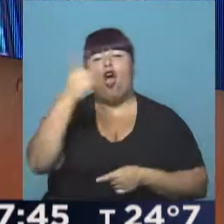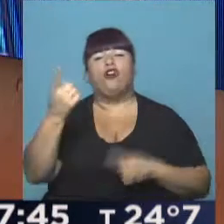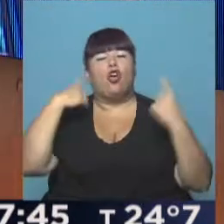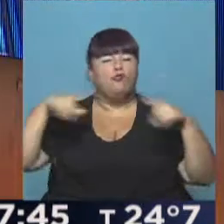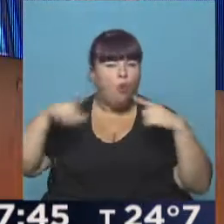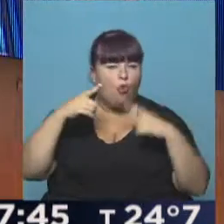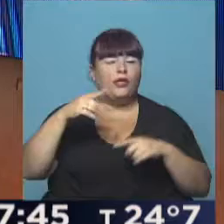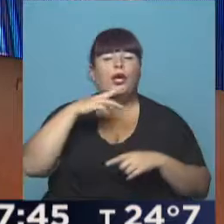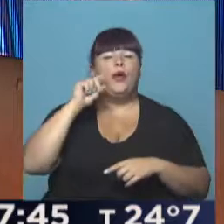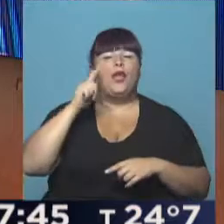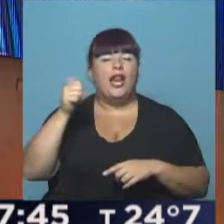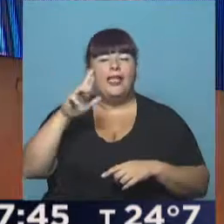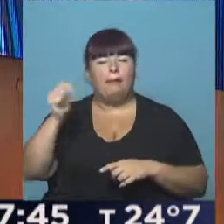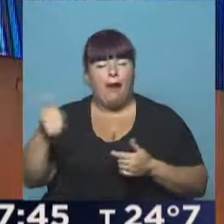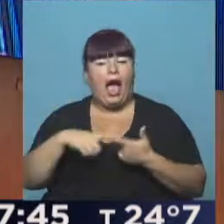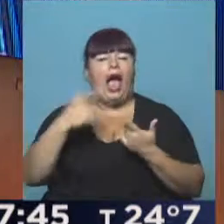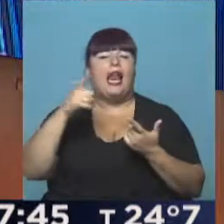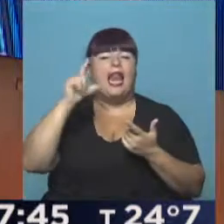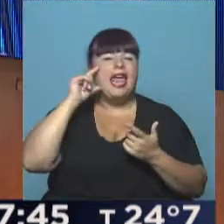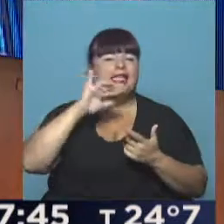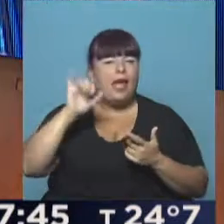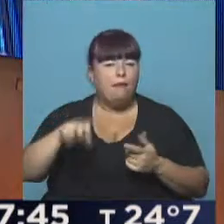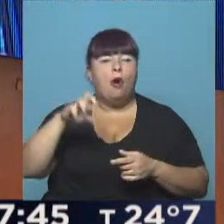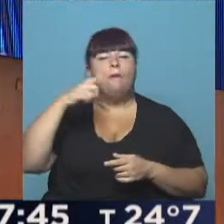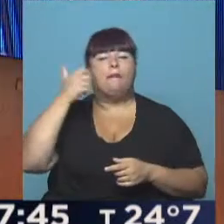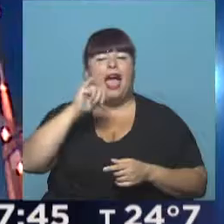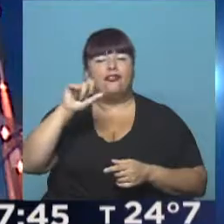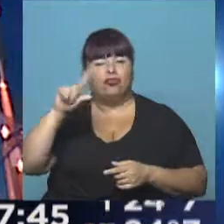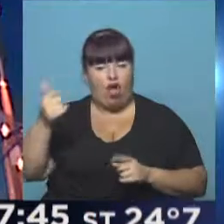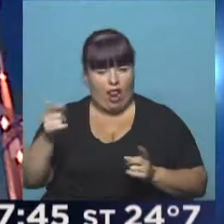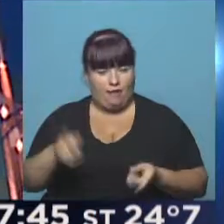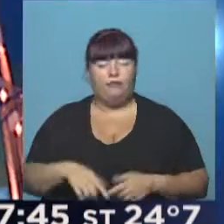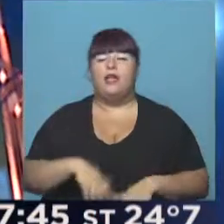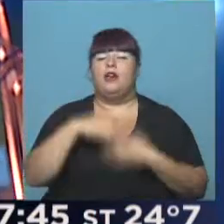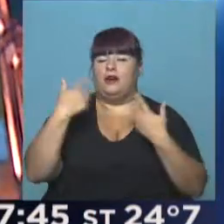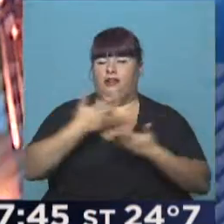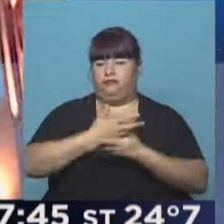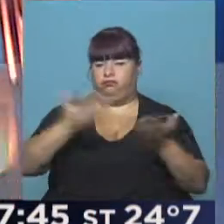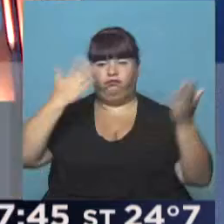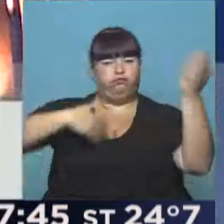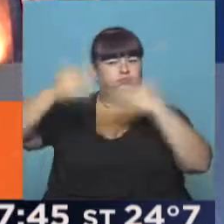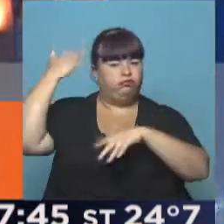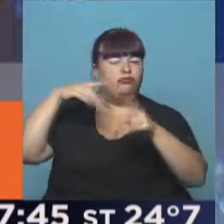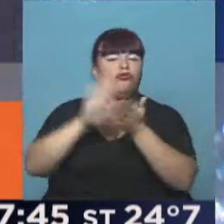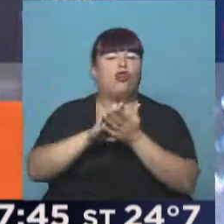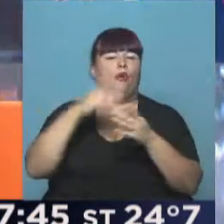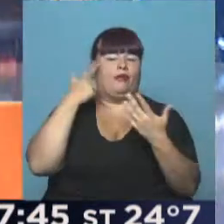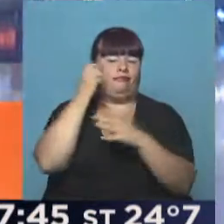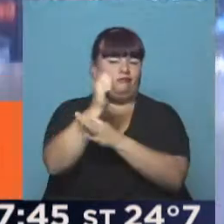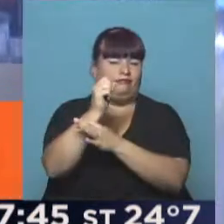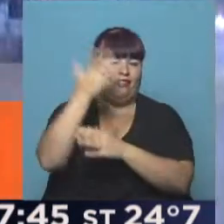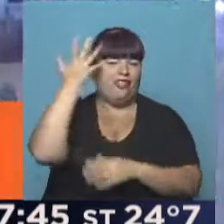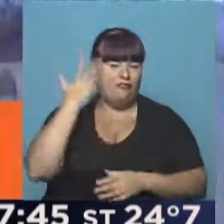musicales a Violeta Parra, Cuchi Leguizamón y Astor Piazzolla. Con una gran retrospectiva del célebre